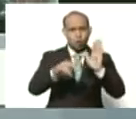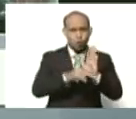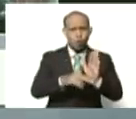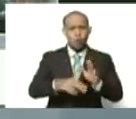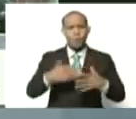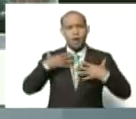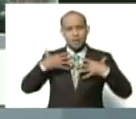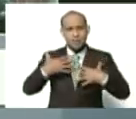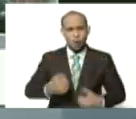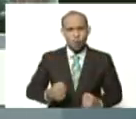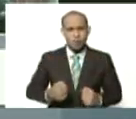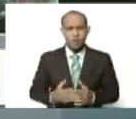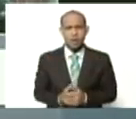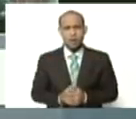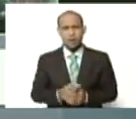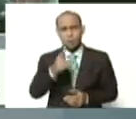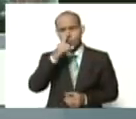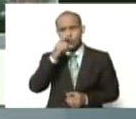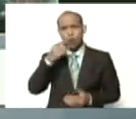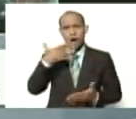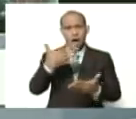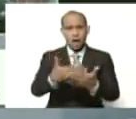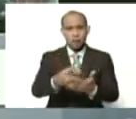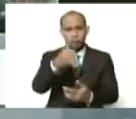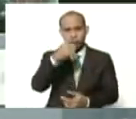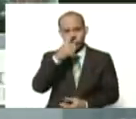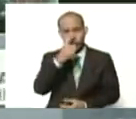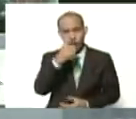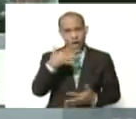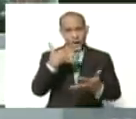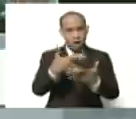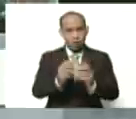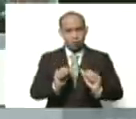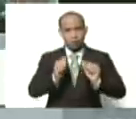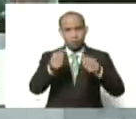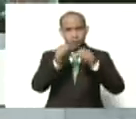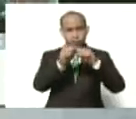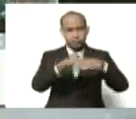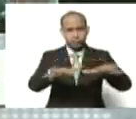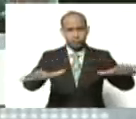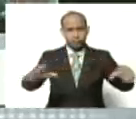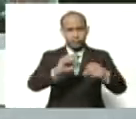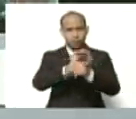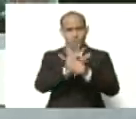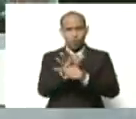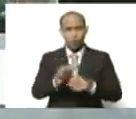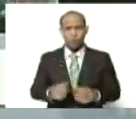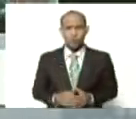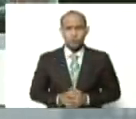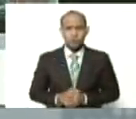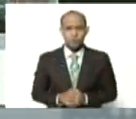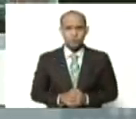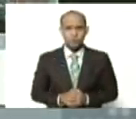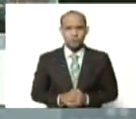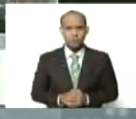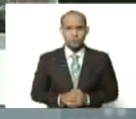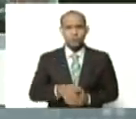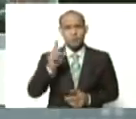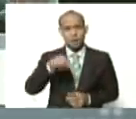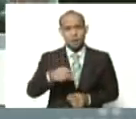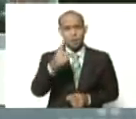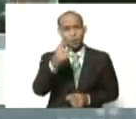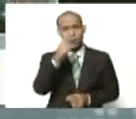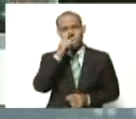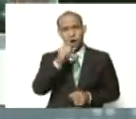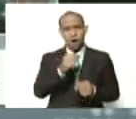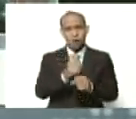bioseguridad. A un año ya de activada la pandemia y a un año del